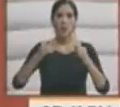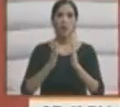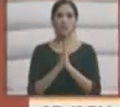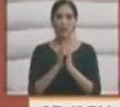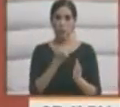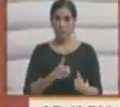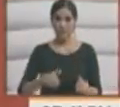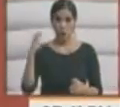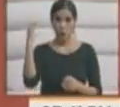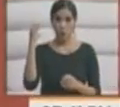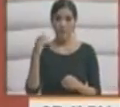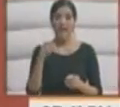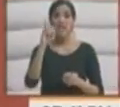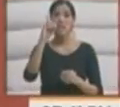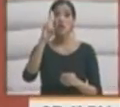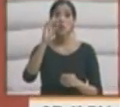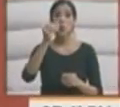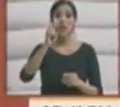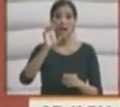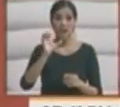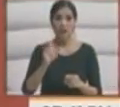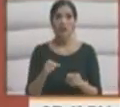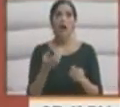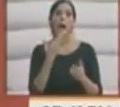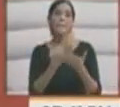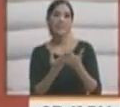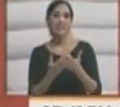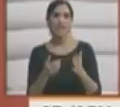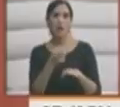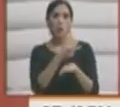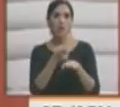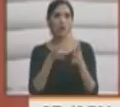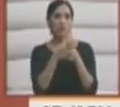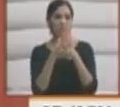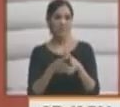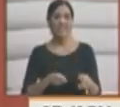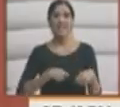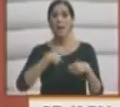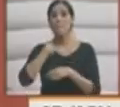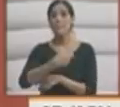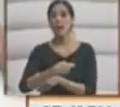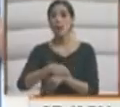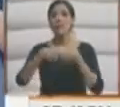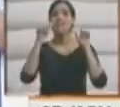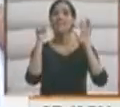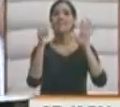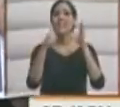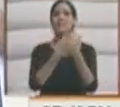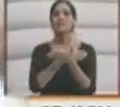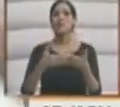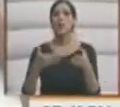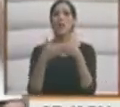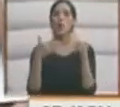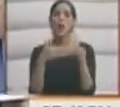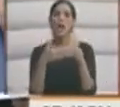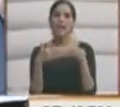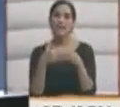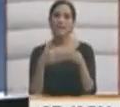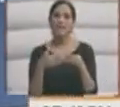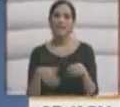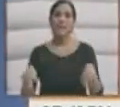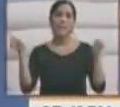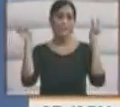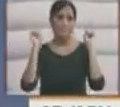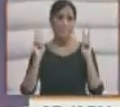pedirle al gobierno norteamericano, y el gobierno norteamericano les entregó 6 millones de dólares para la